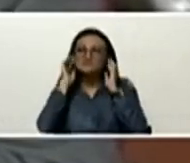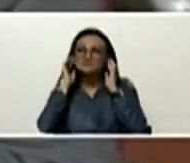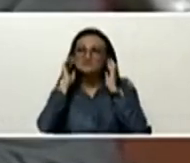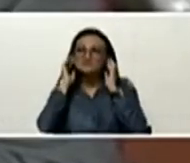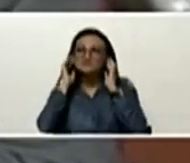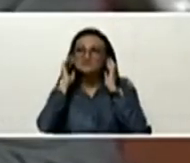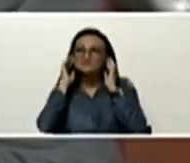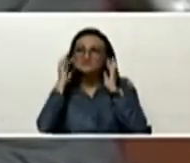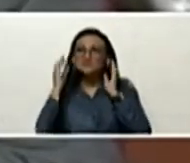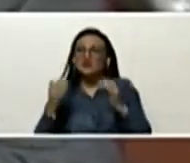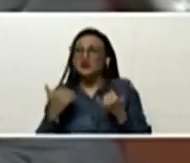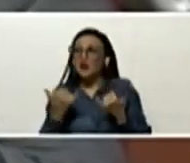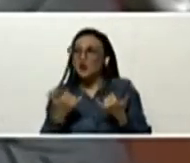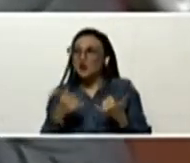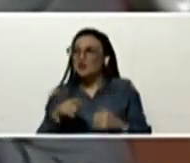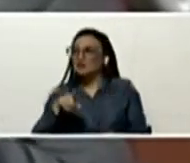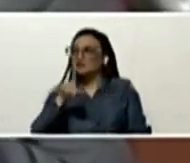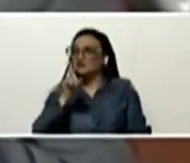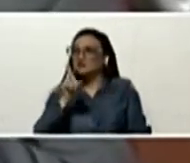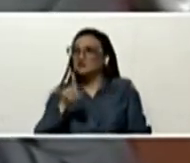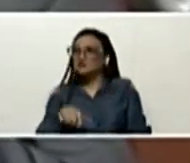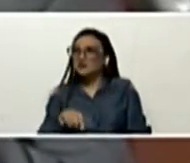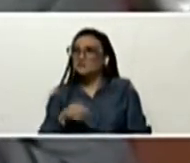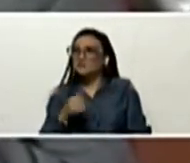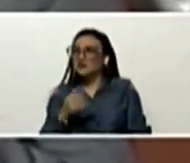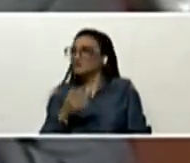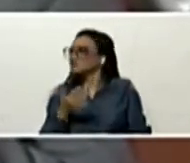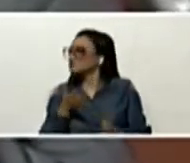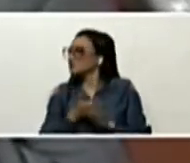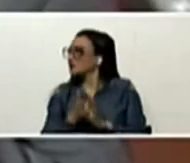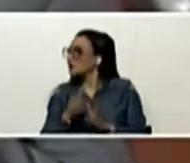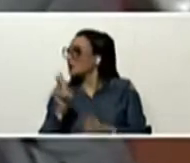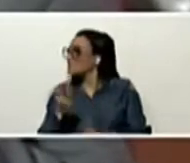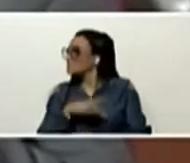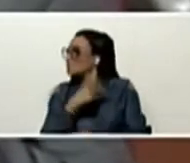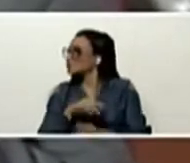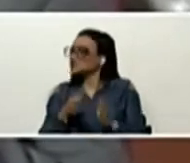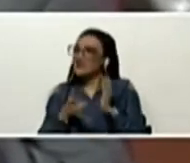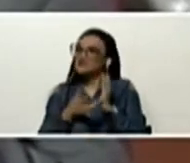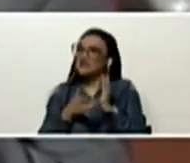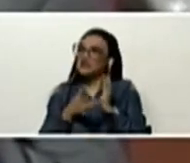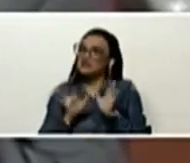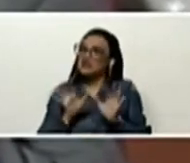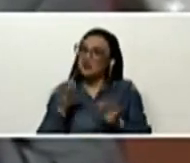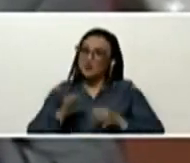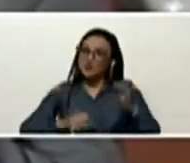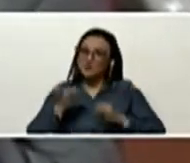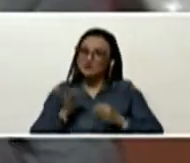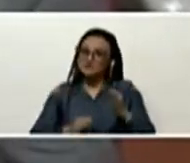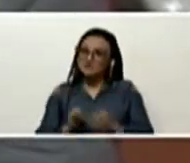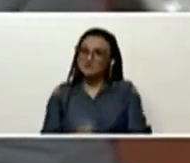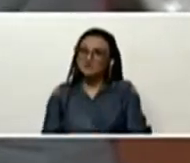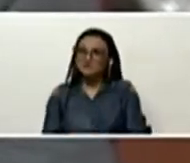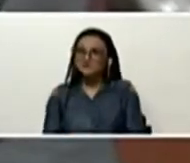vicepresidente diciendo, bueno, y ahora tiene también bajo su adscripción a la poesía técnica judicial.